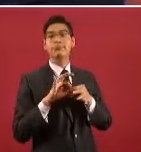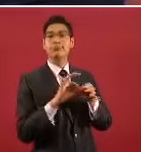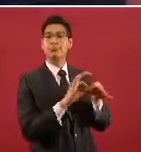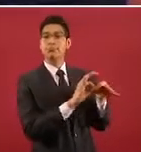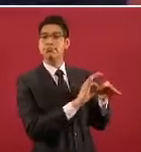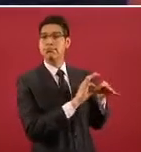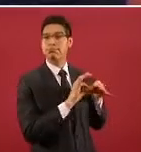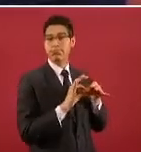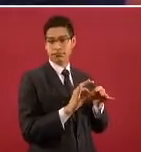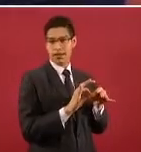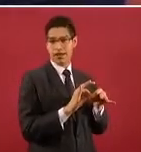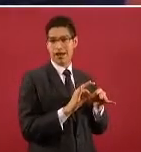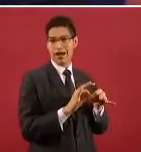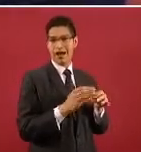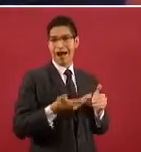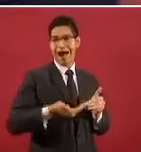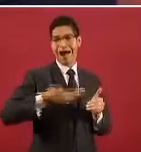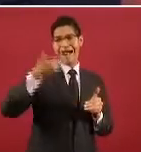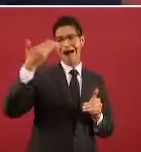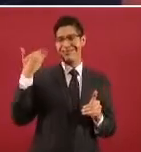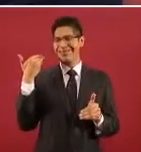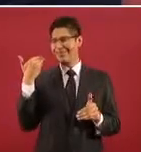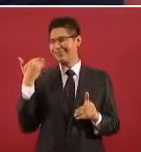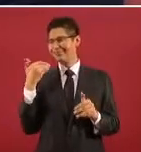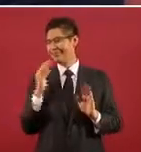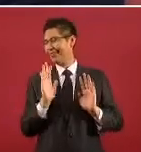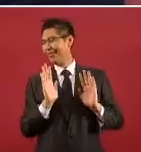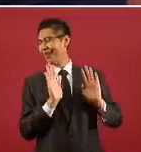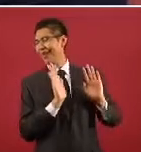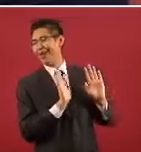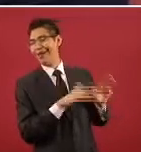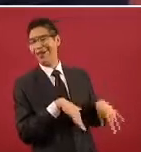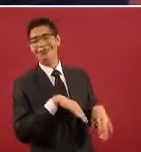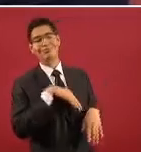era tomado en cuenta. Por eso el pueblo está tan